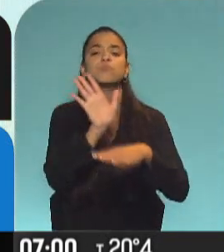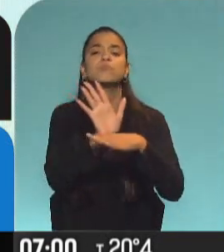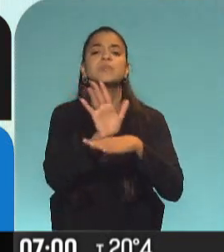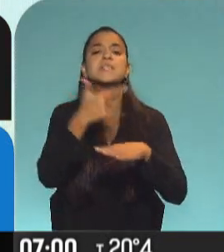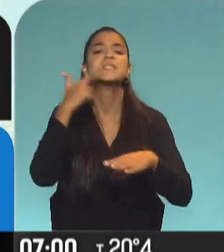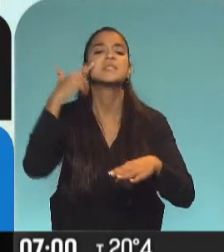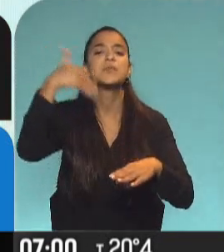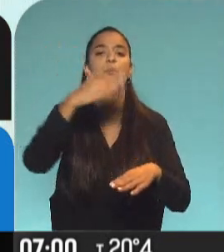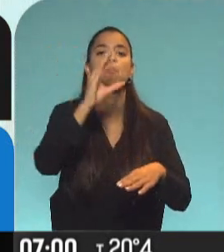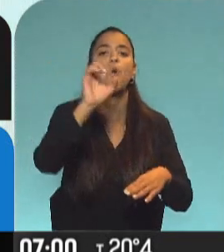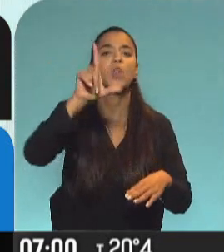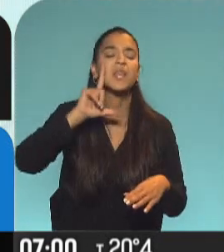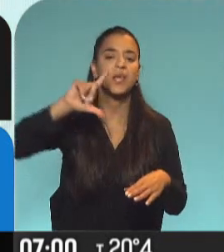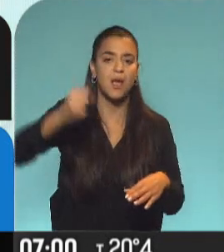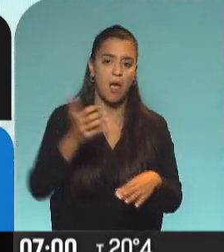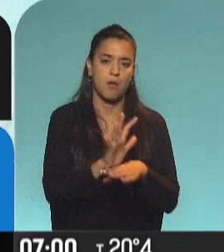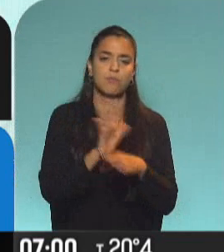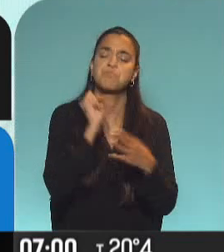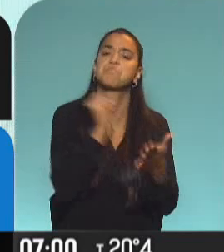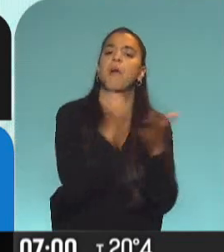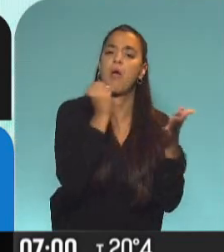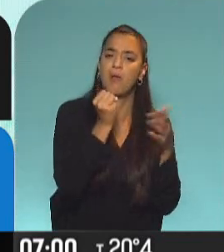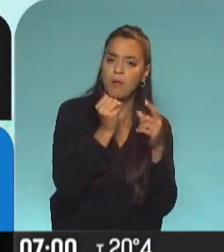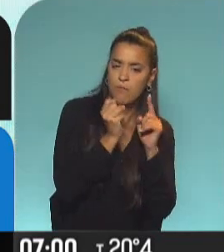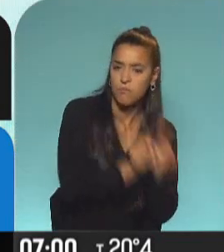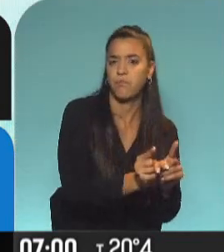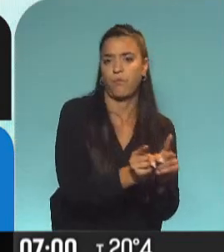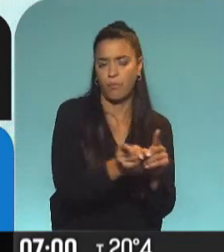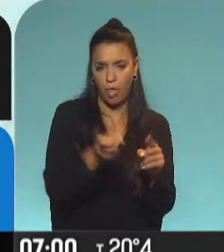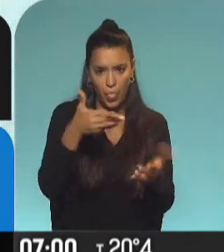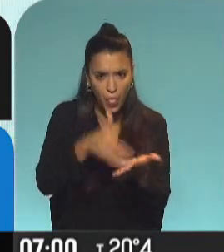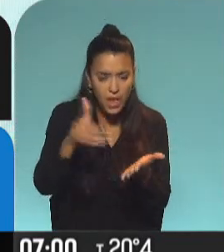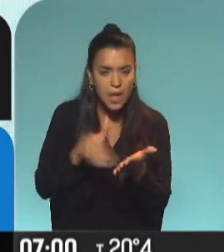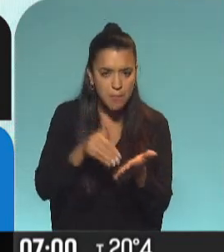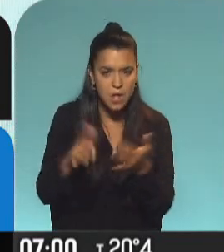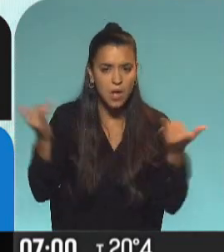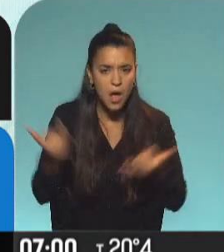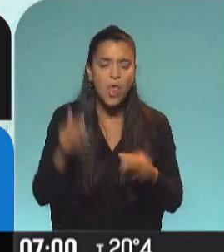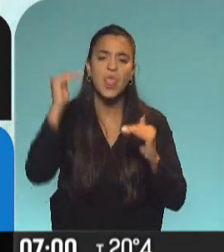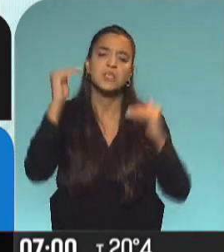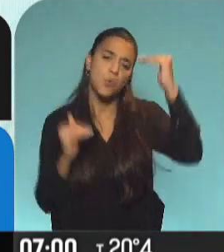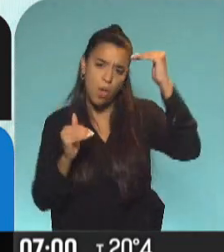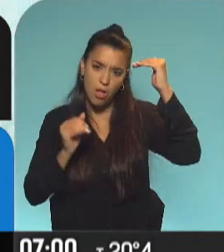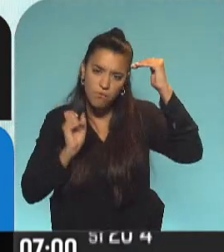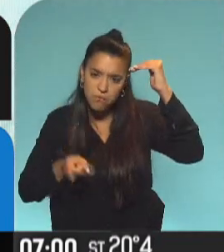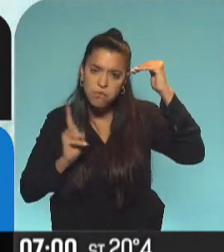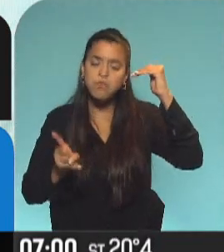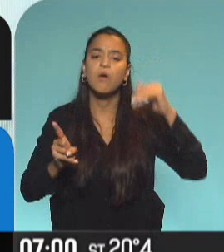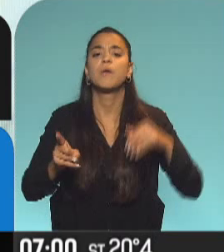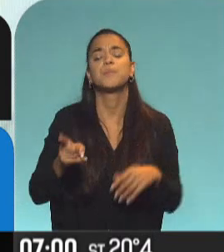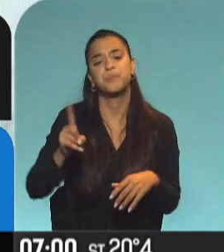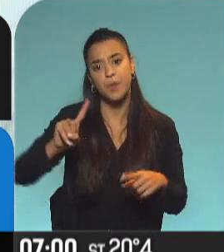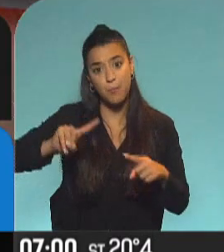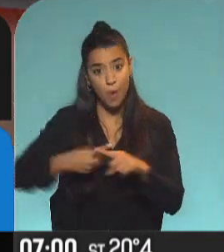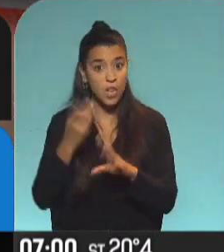se refuerza, que refuerza los estereotipos, que refuerza la discriminación y la desigualdad. La violencia política está